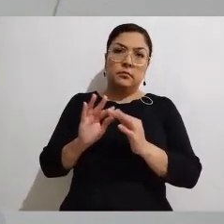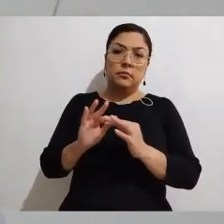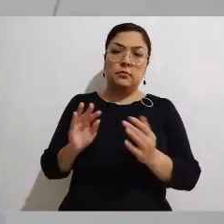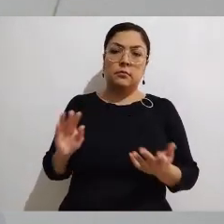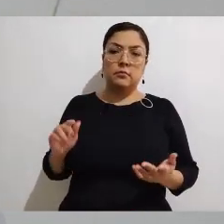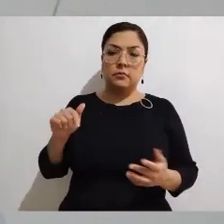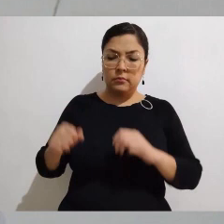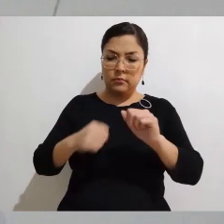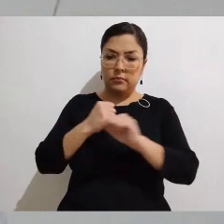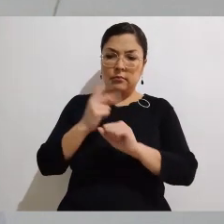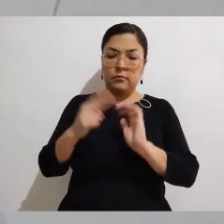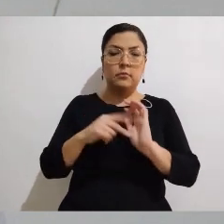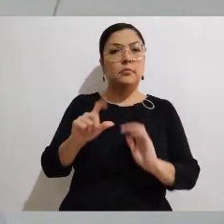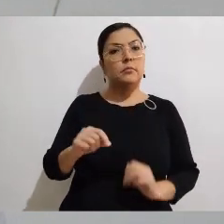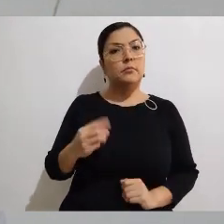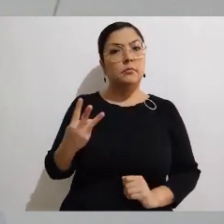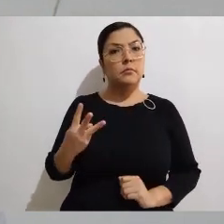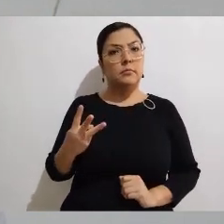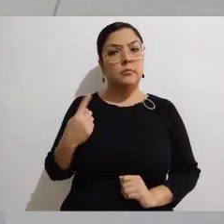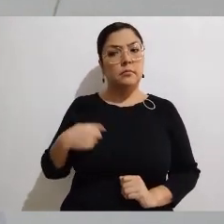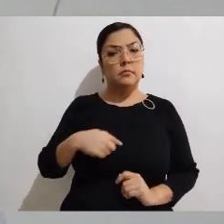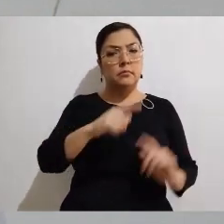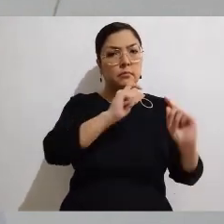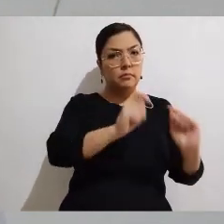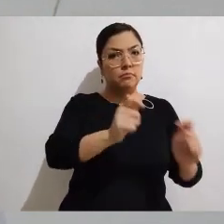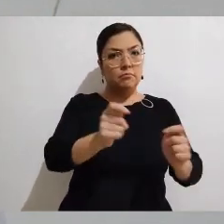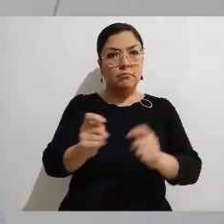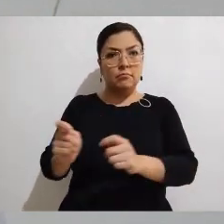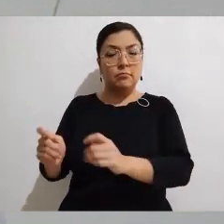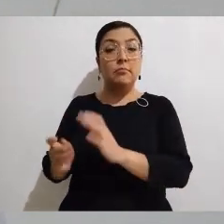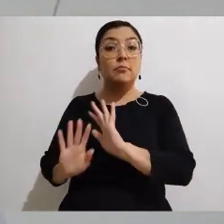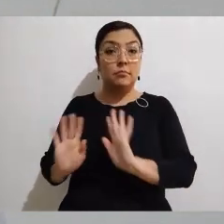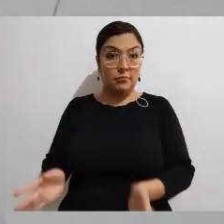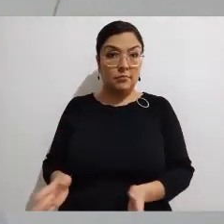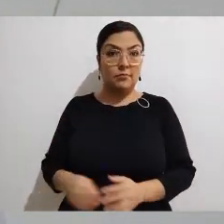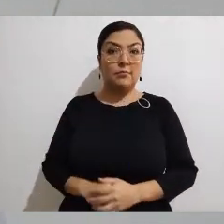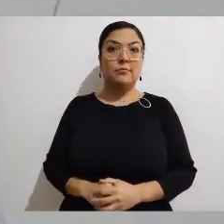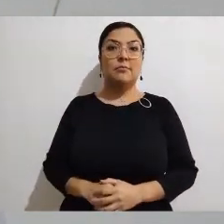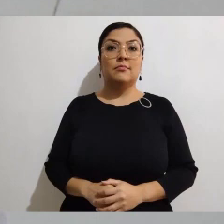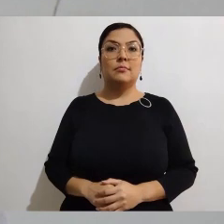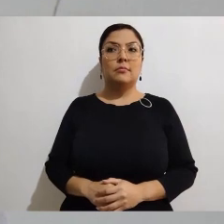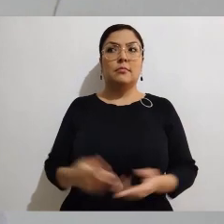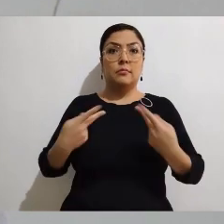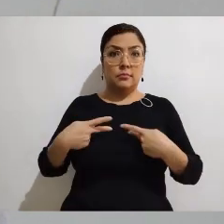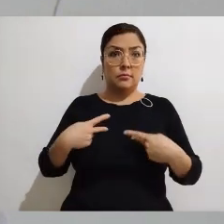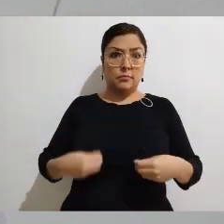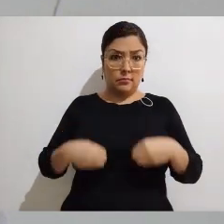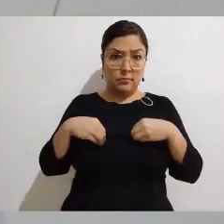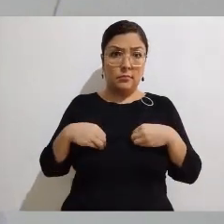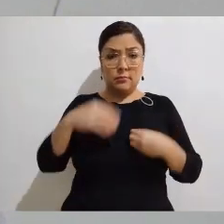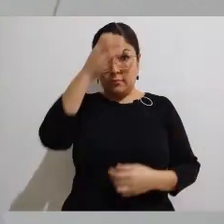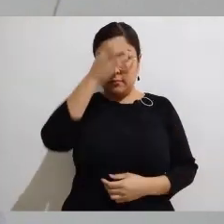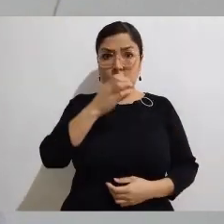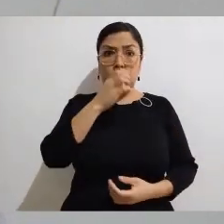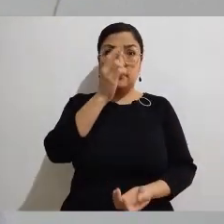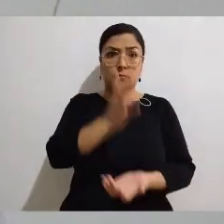nuestro sistema. Este año designamos ya la totalidad, con lo cual llegó gente, inclusive no solamente de Coahuila, sino de otras partes del